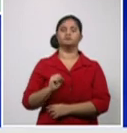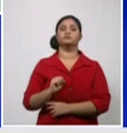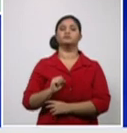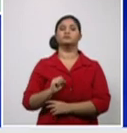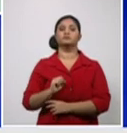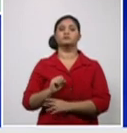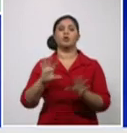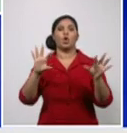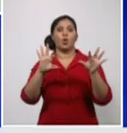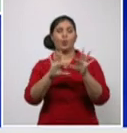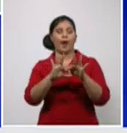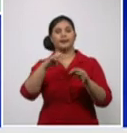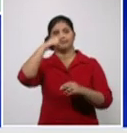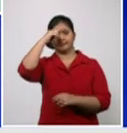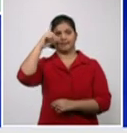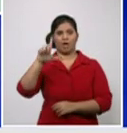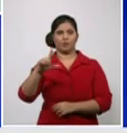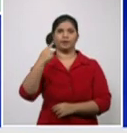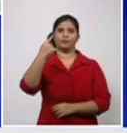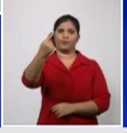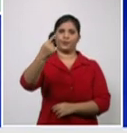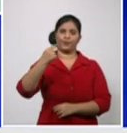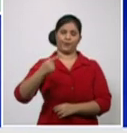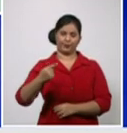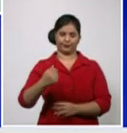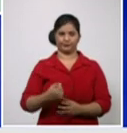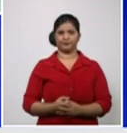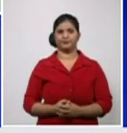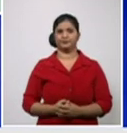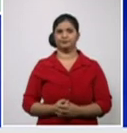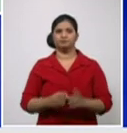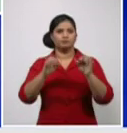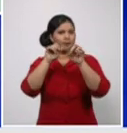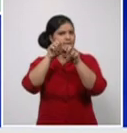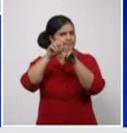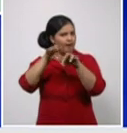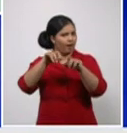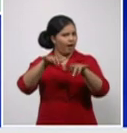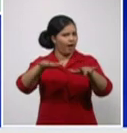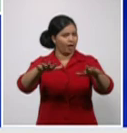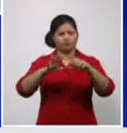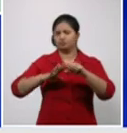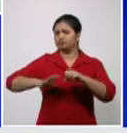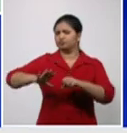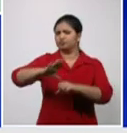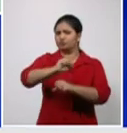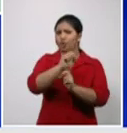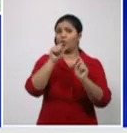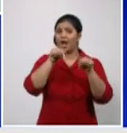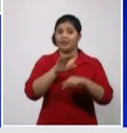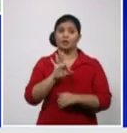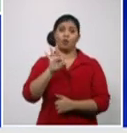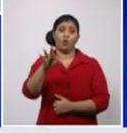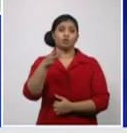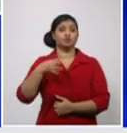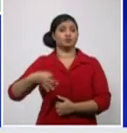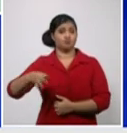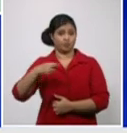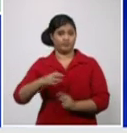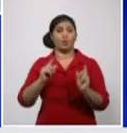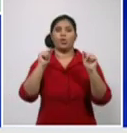Fíjense, dispersión, aunque se aprecia una reducción en cuanto al número de casos que se